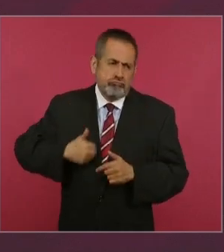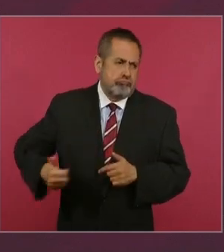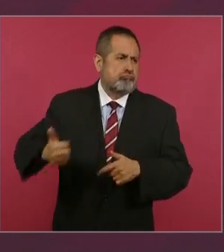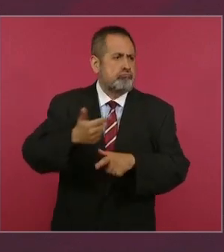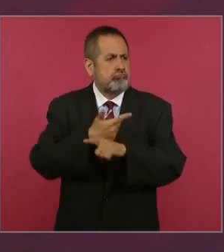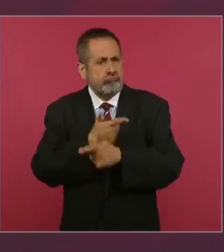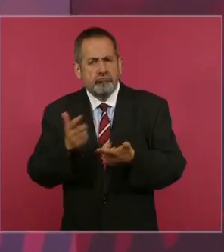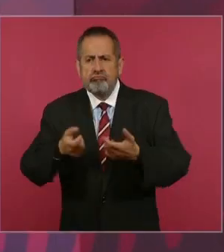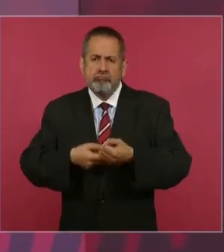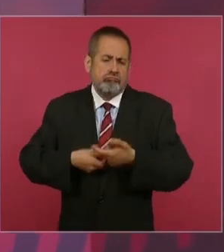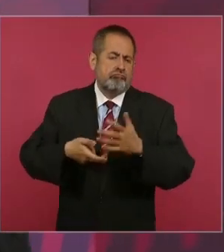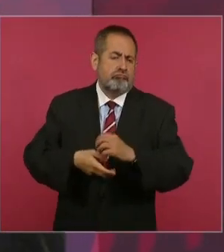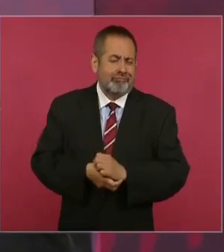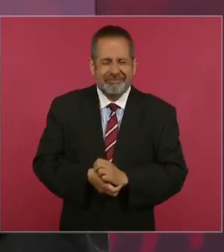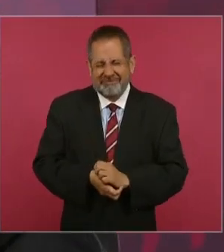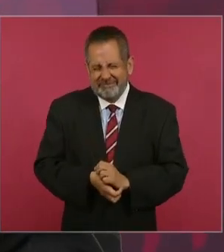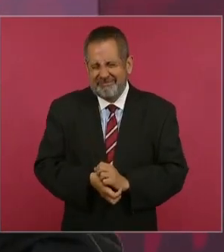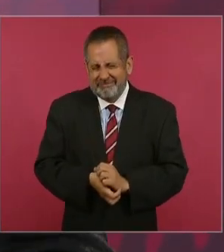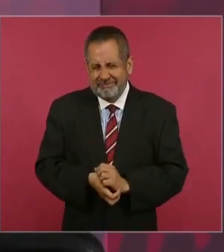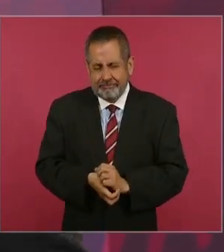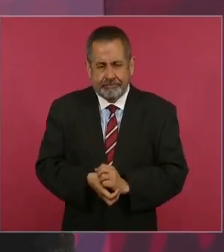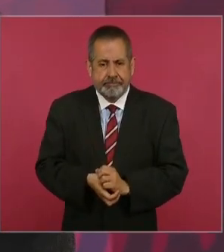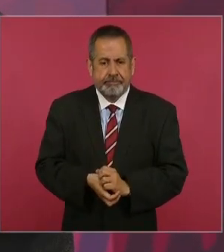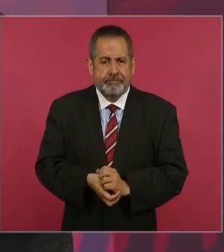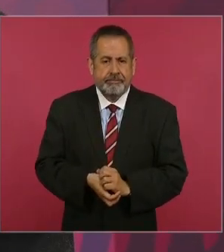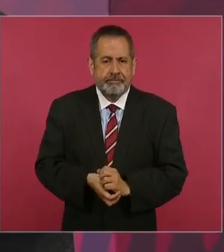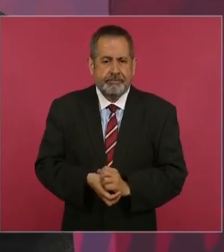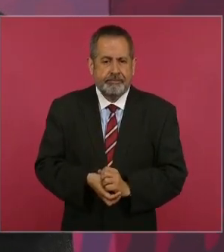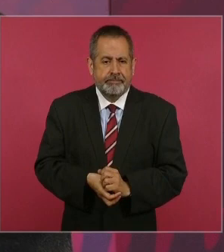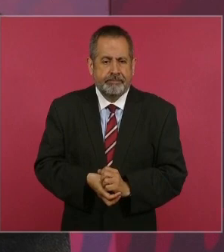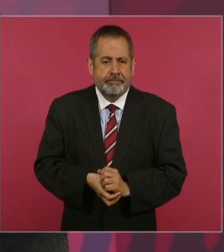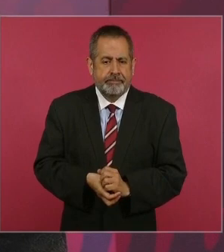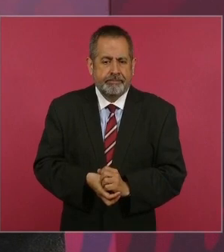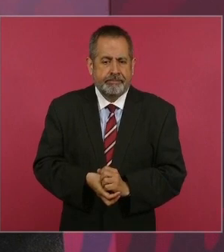libertades se tiene que